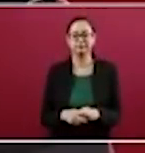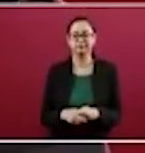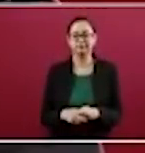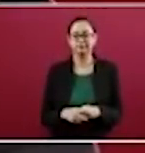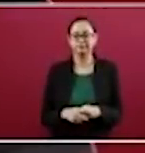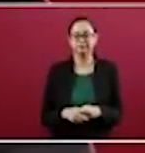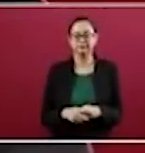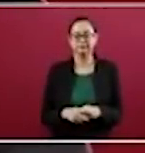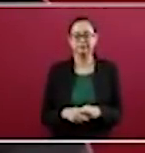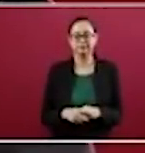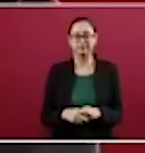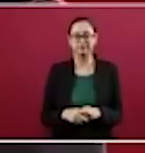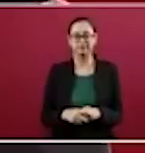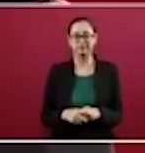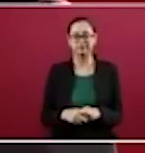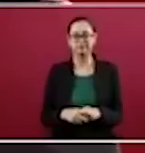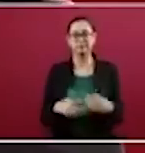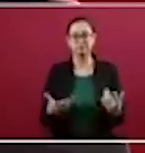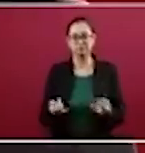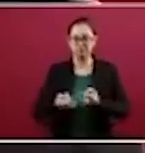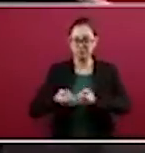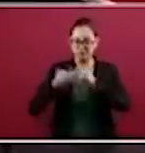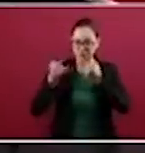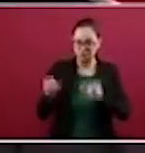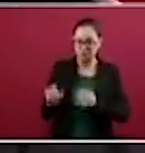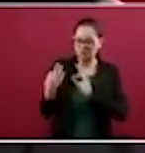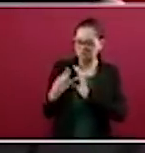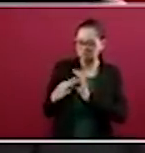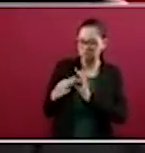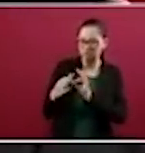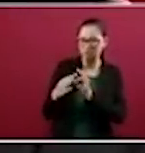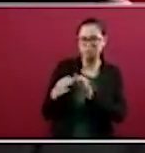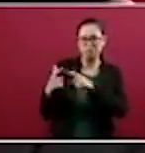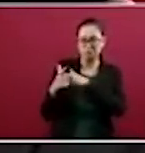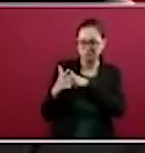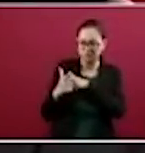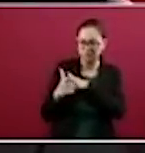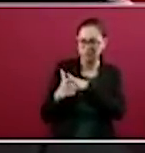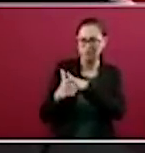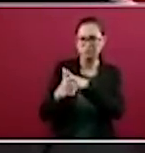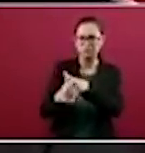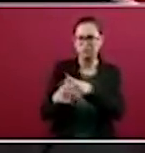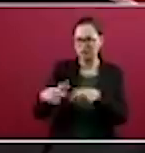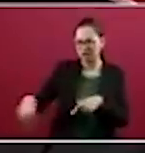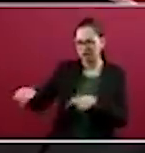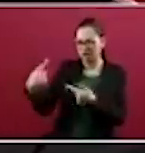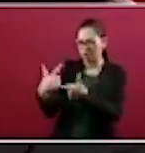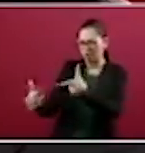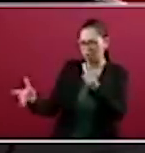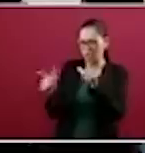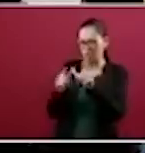los que le han dado seguimiento al comportamiento del conservadurismo en México.